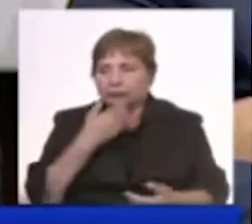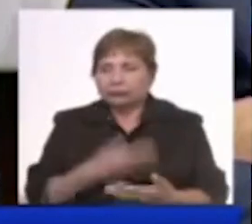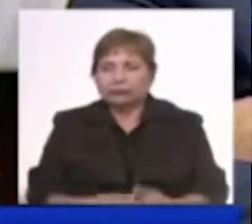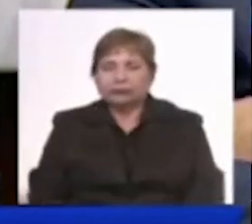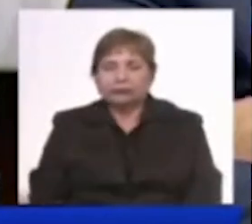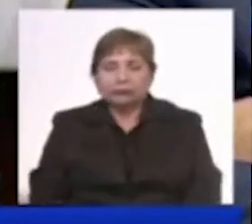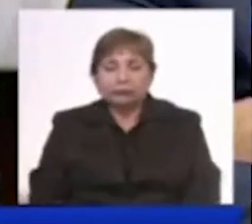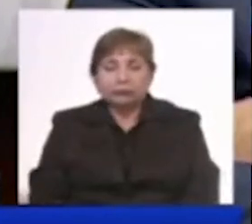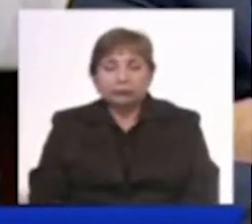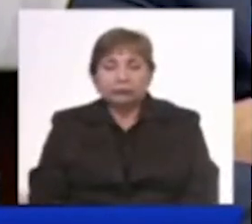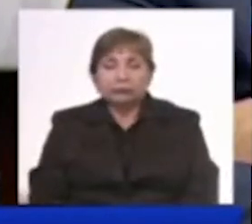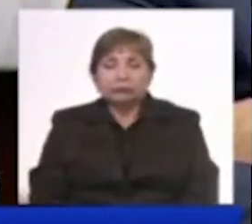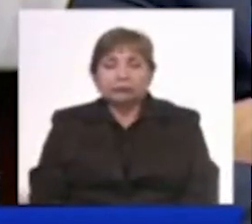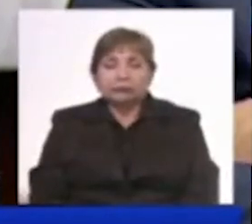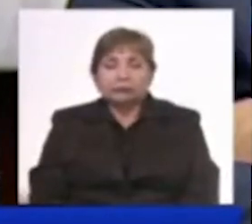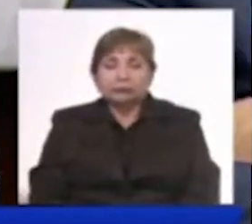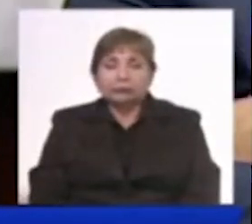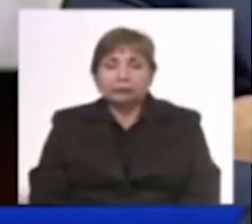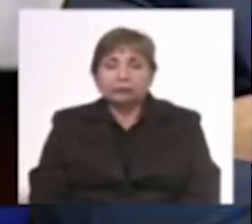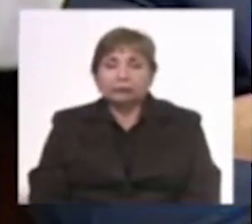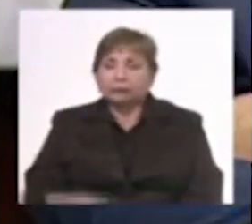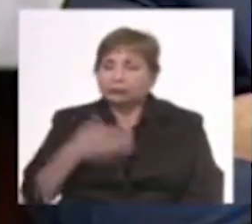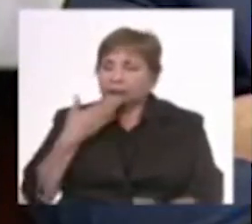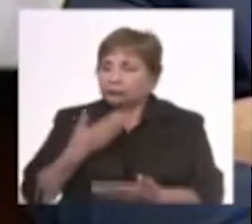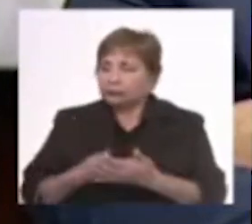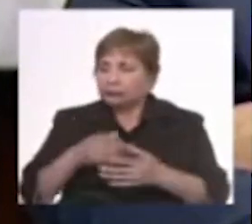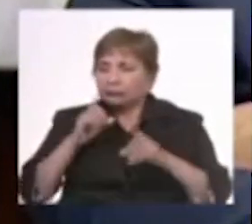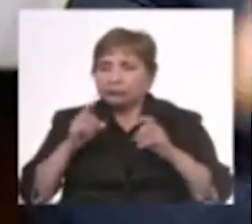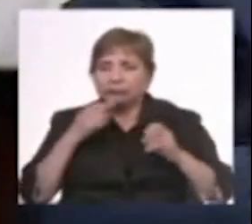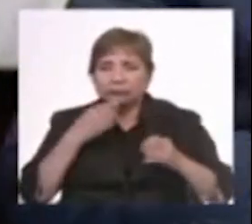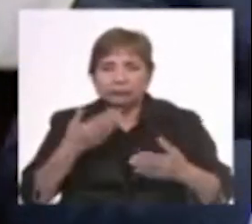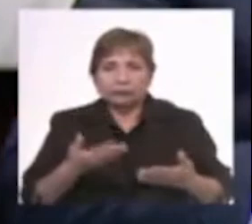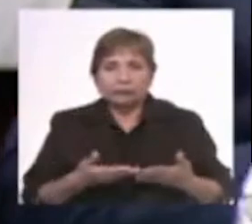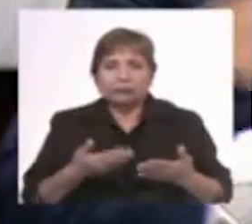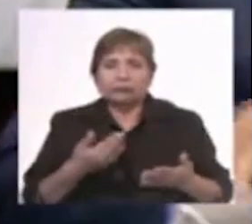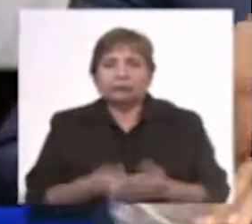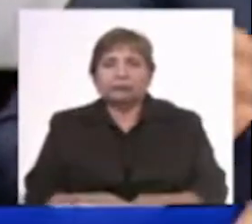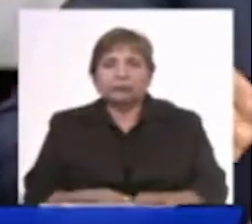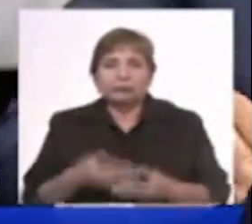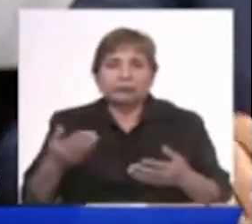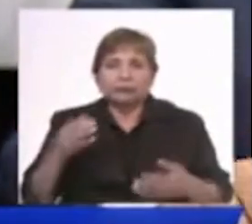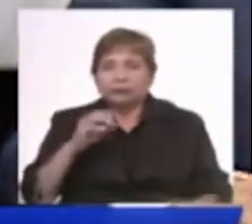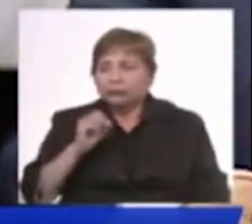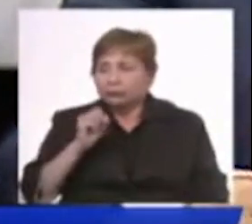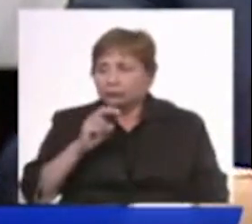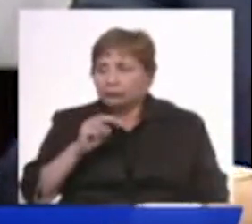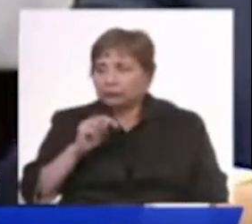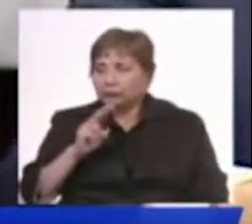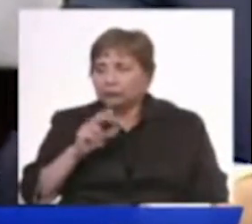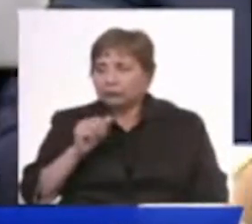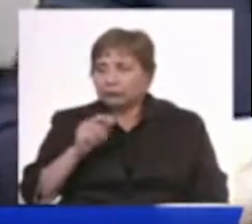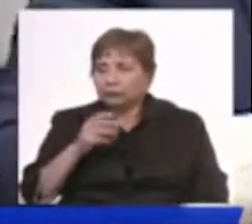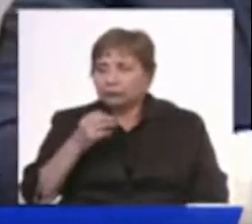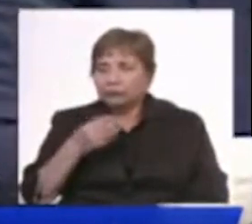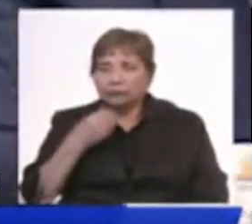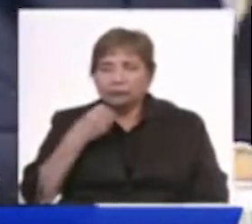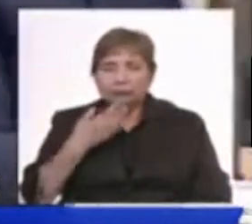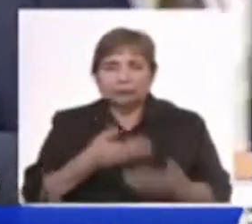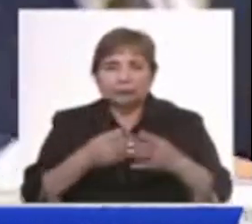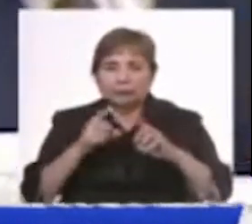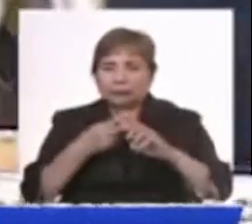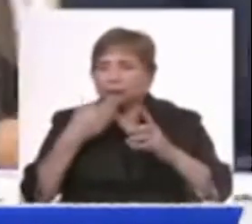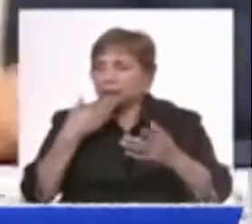Gracias. Muchas gracias, señores periodistas, por su presencia. Señor oficial mayor. Bien, en primer